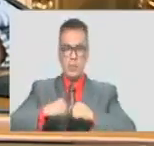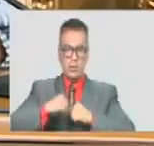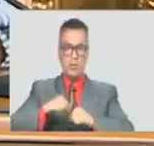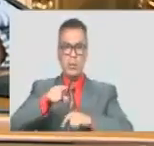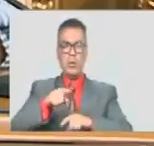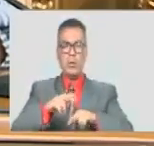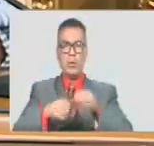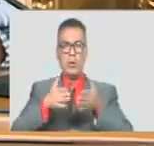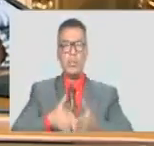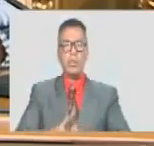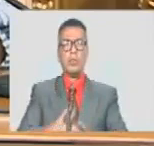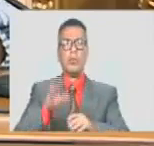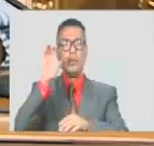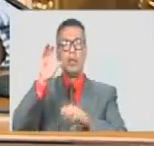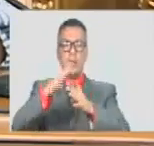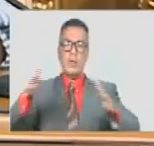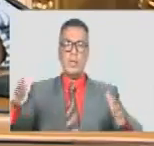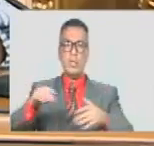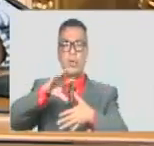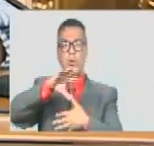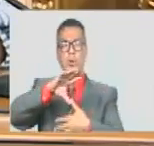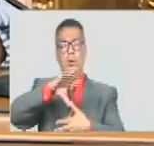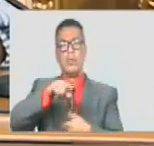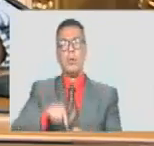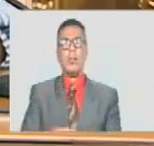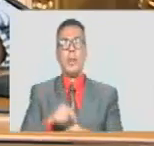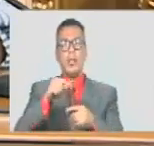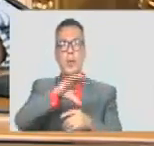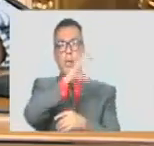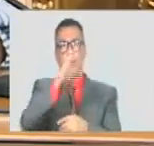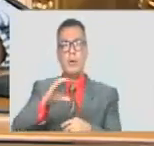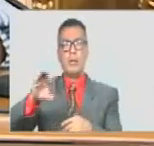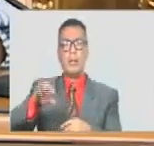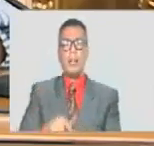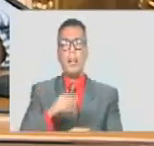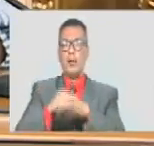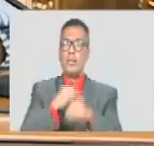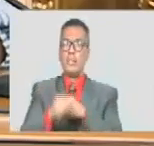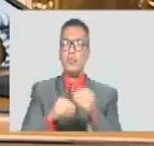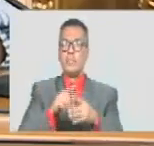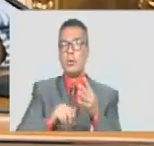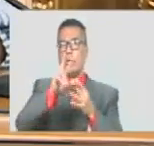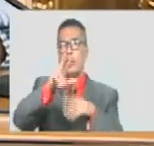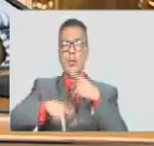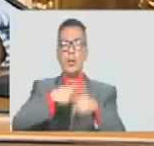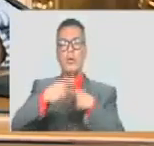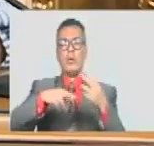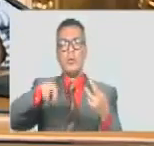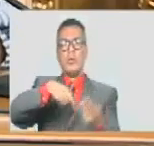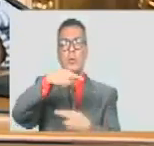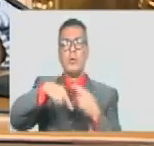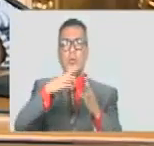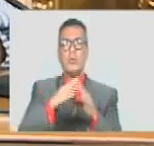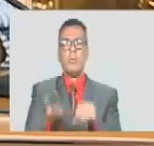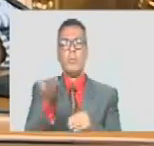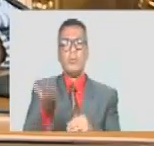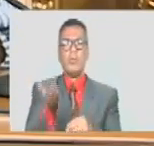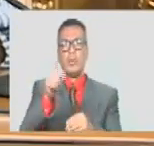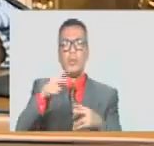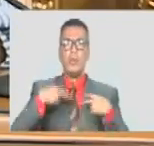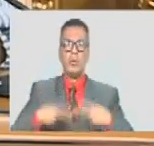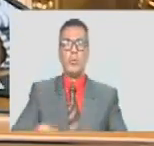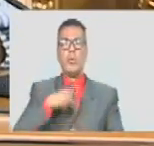el nacimiento de la patria grande de Latinoamérica y el Caribe, siendo los tres procesos revolucionarios más importantes de